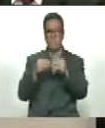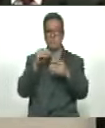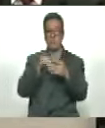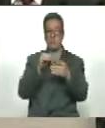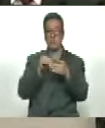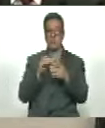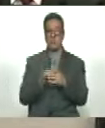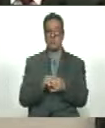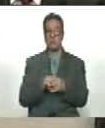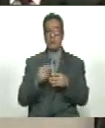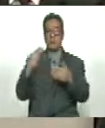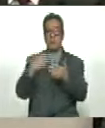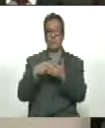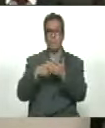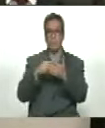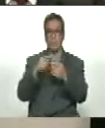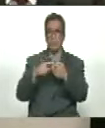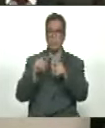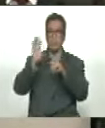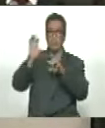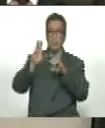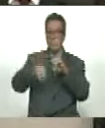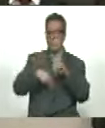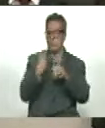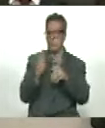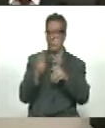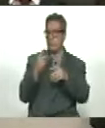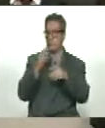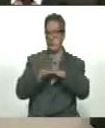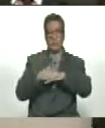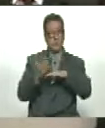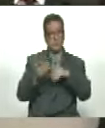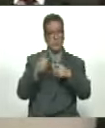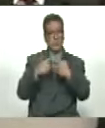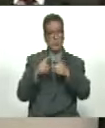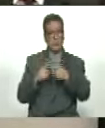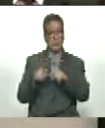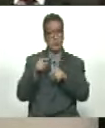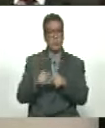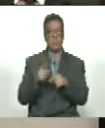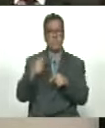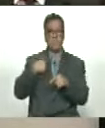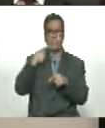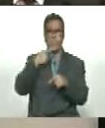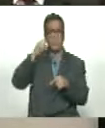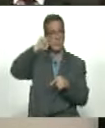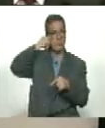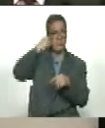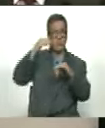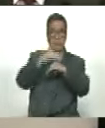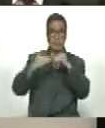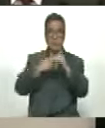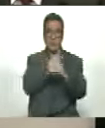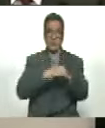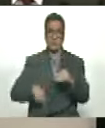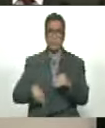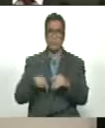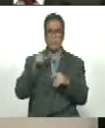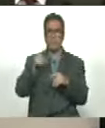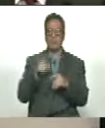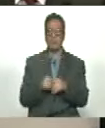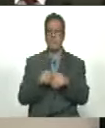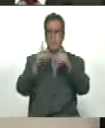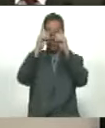conceptualizados como ingresos extraordinarios. Y no puede ser de otra manera. Nos acaba de recordar la vicepresidenta